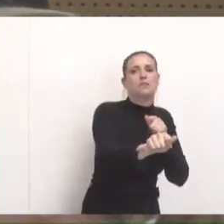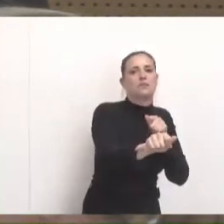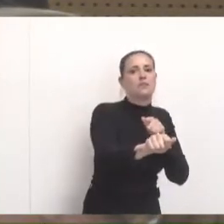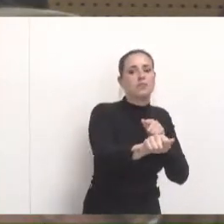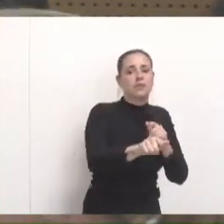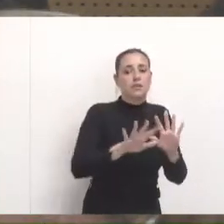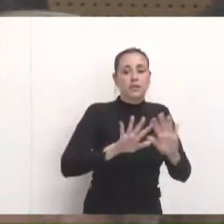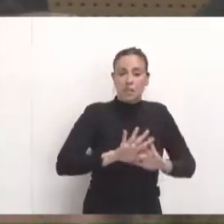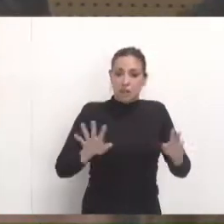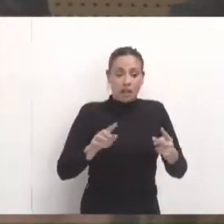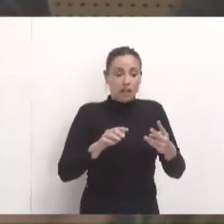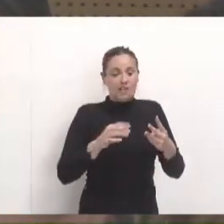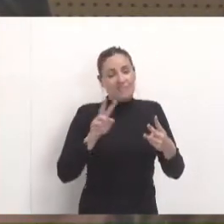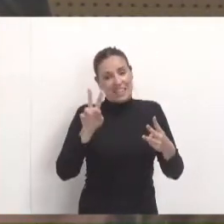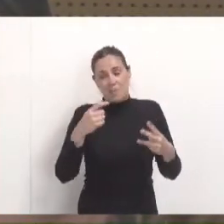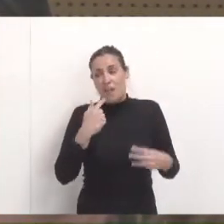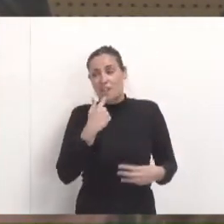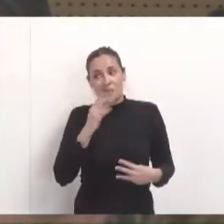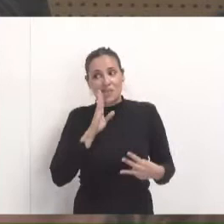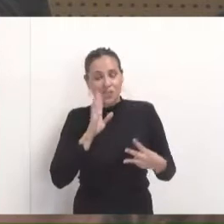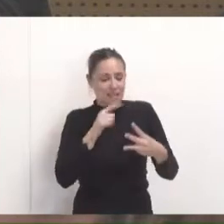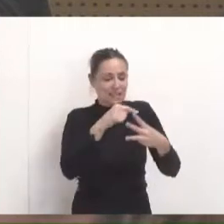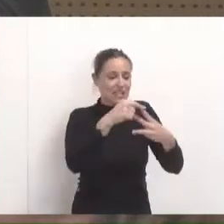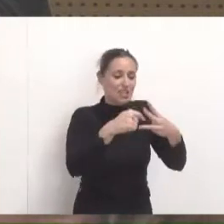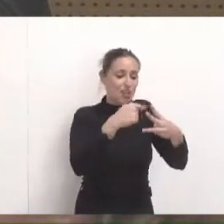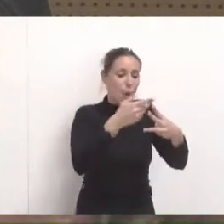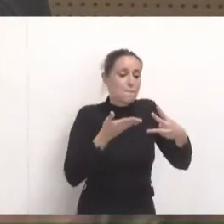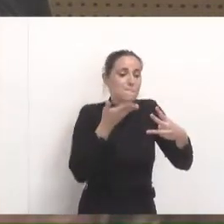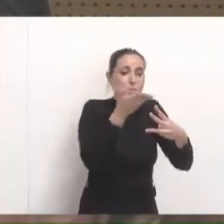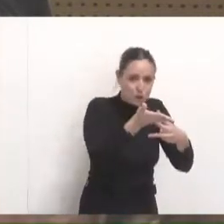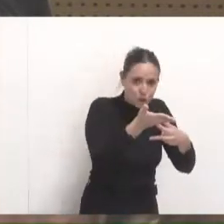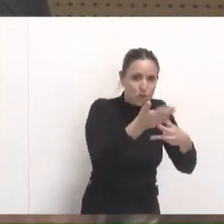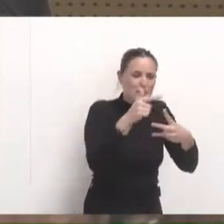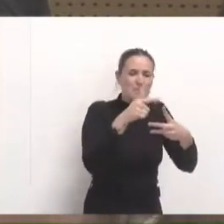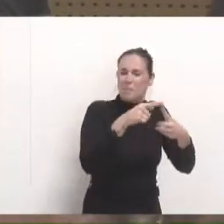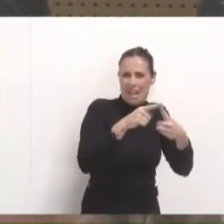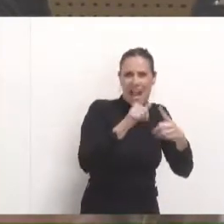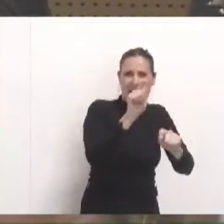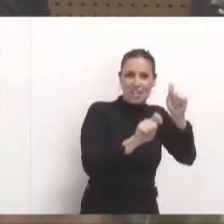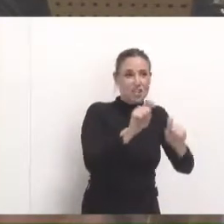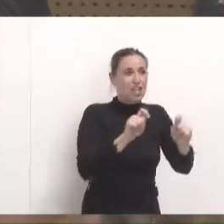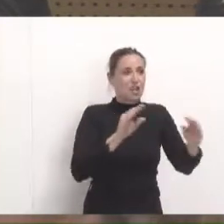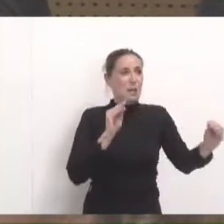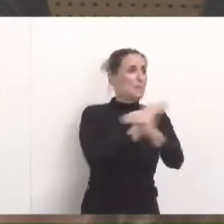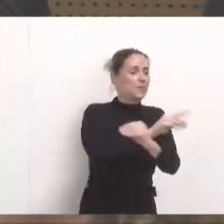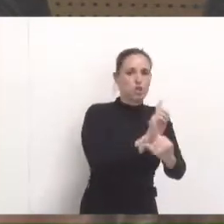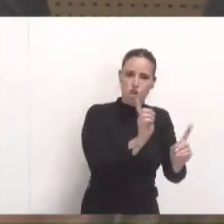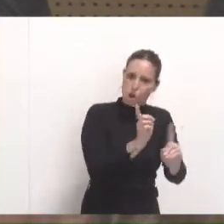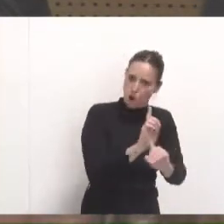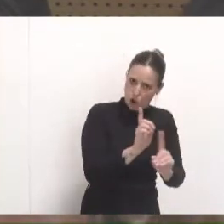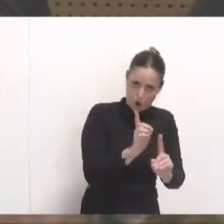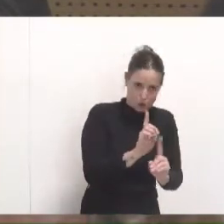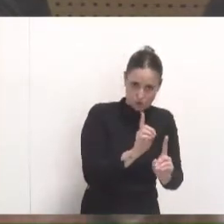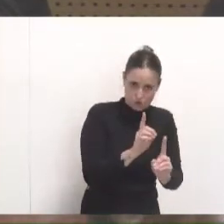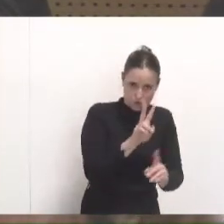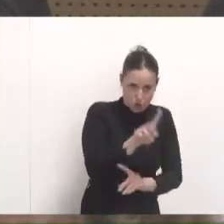anteriores, la primera vez no era tanto que no hubiera acuerdo por parte de las asociaciones, sino que efectivamente se entregó